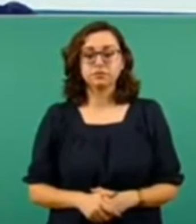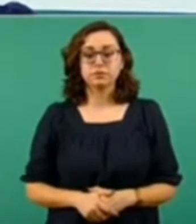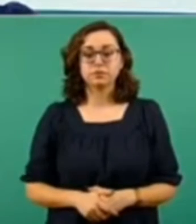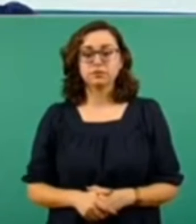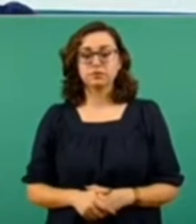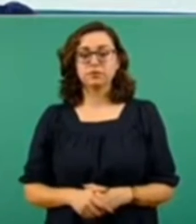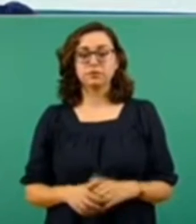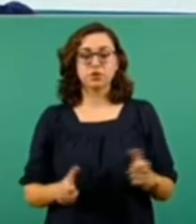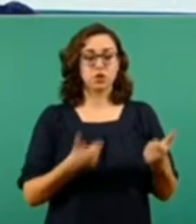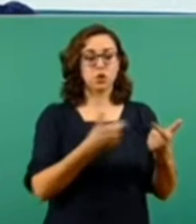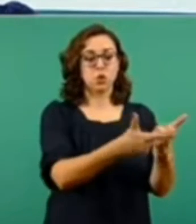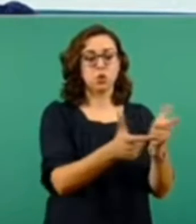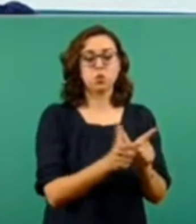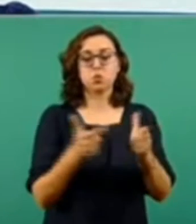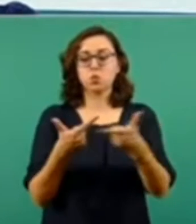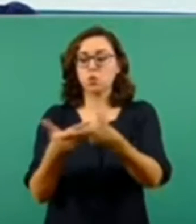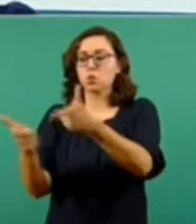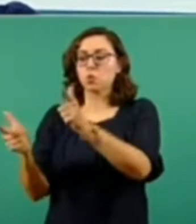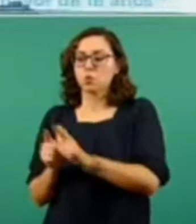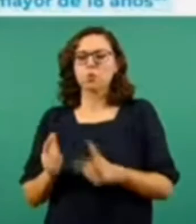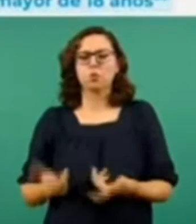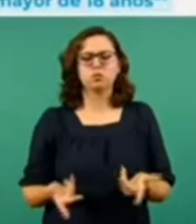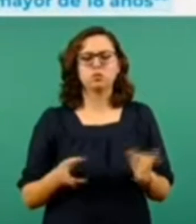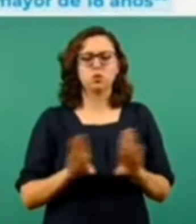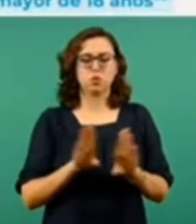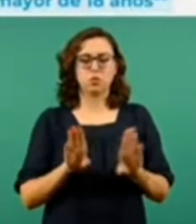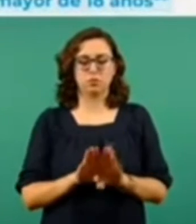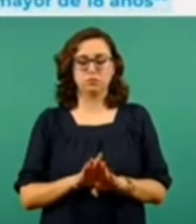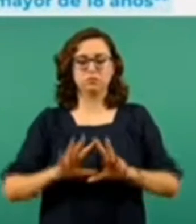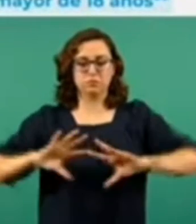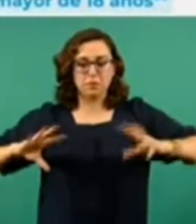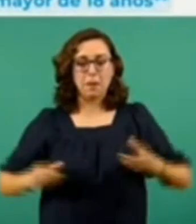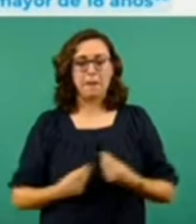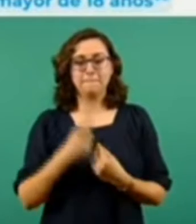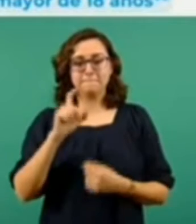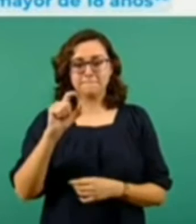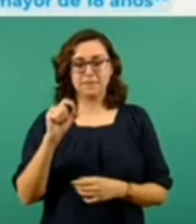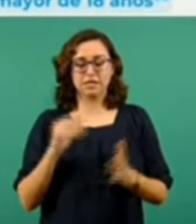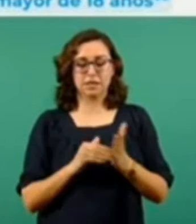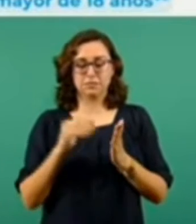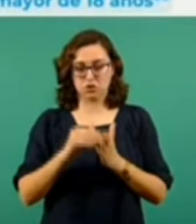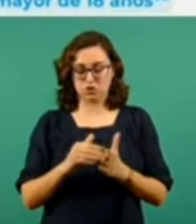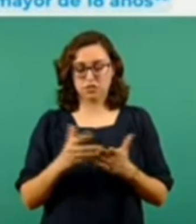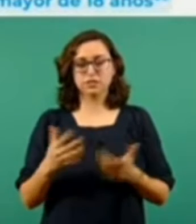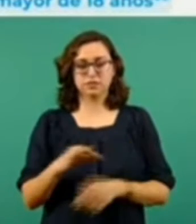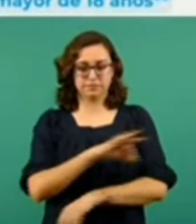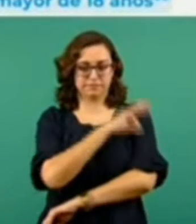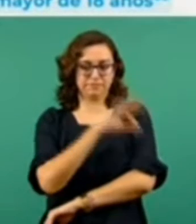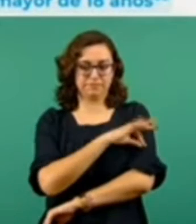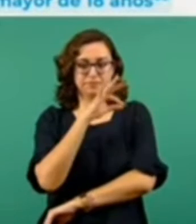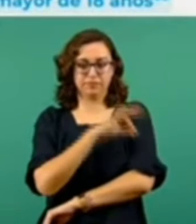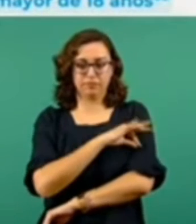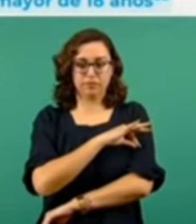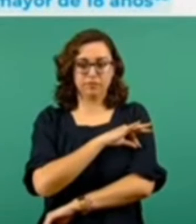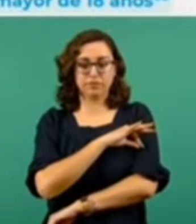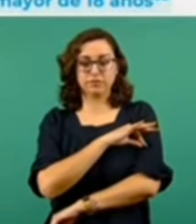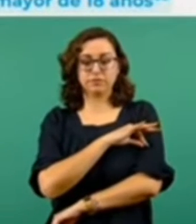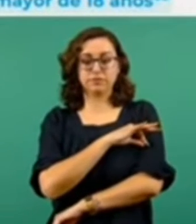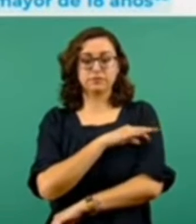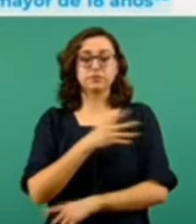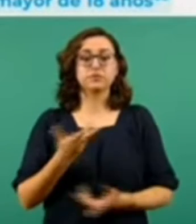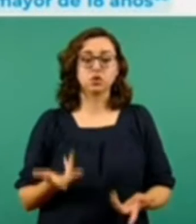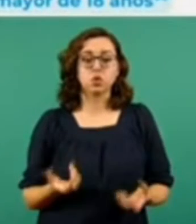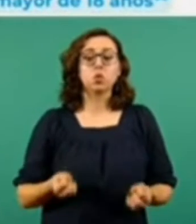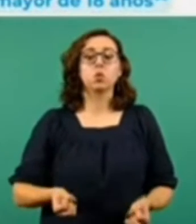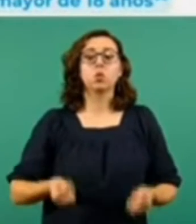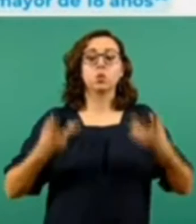vamos a ver cómo estas más de 28 millones de dosis aplicadas, cuando entonces ya las concentramos en número